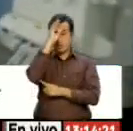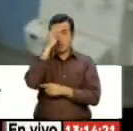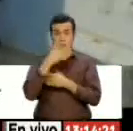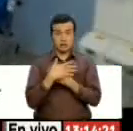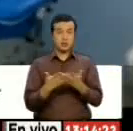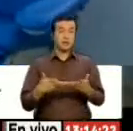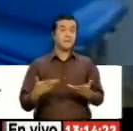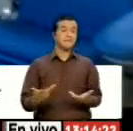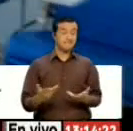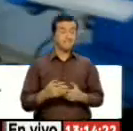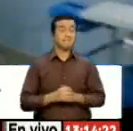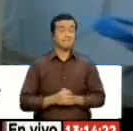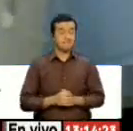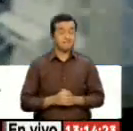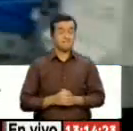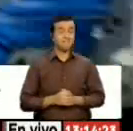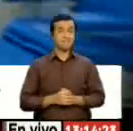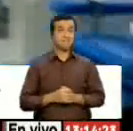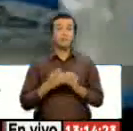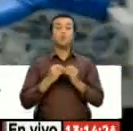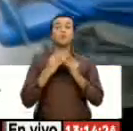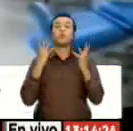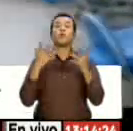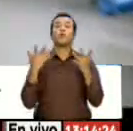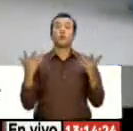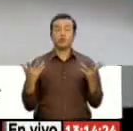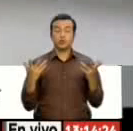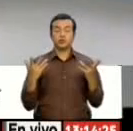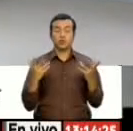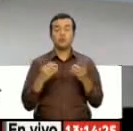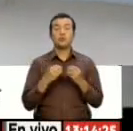está previsto que en su mayoría